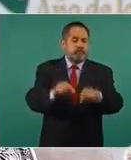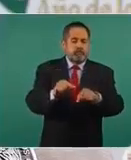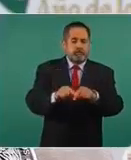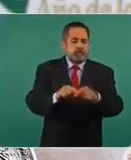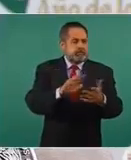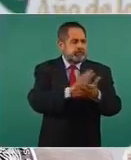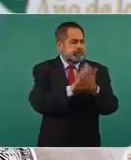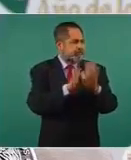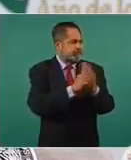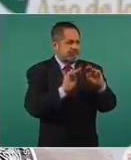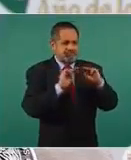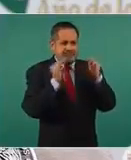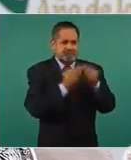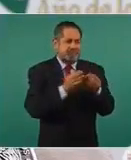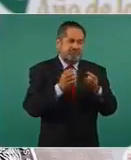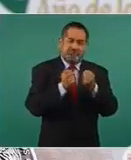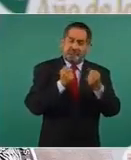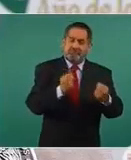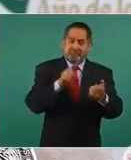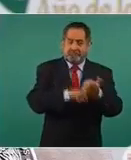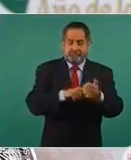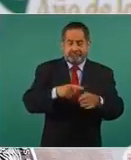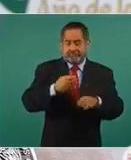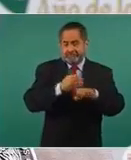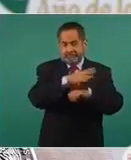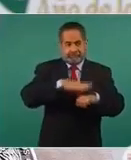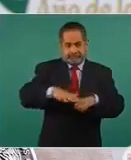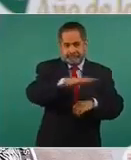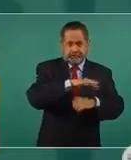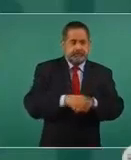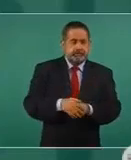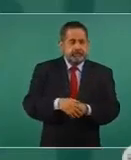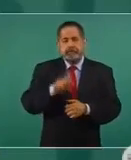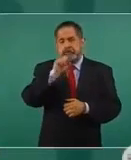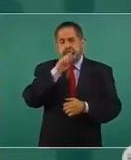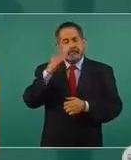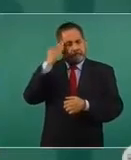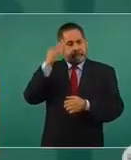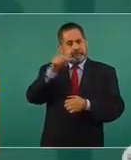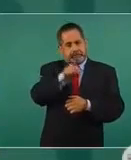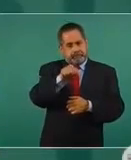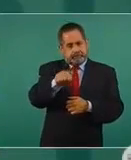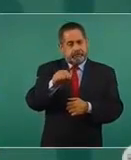la delincuencia en ese estado. Por esas fechas también